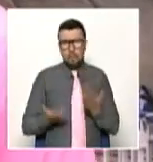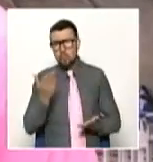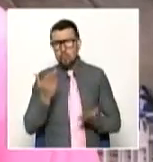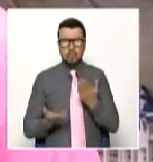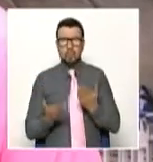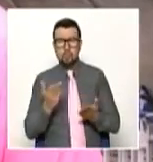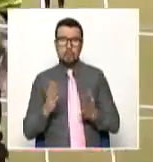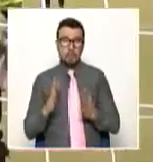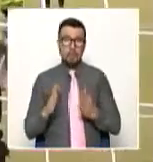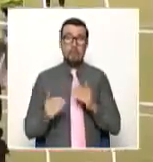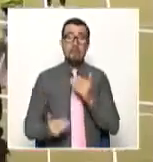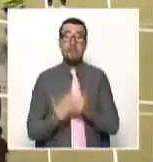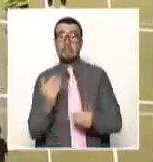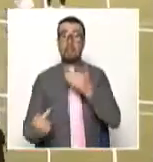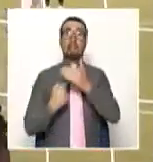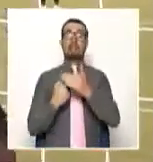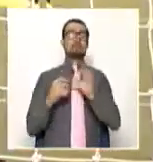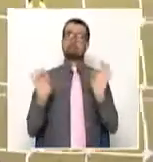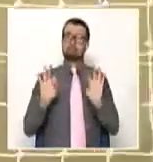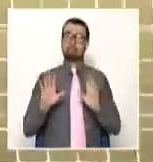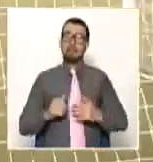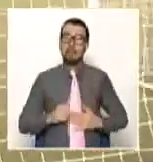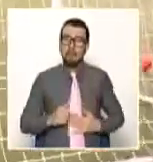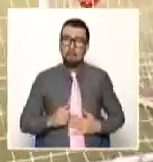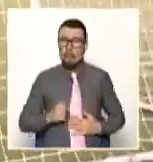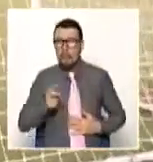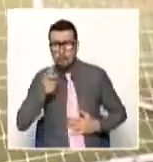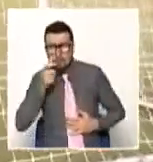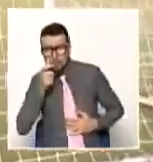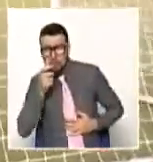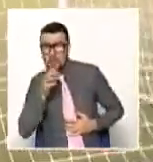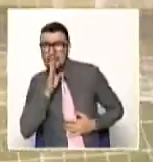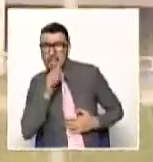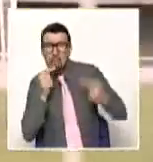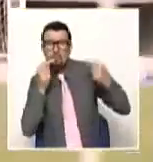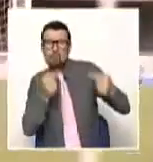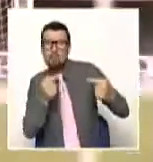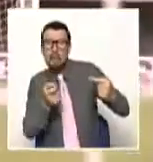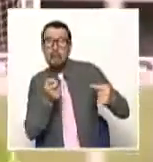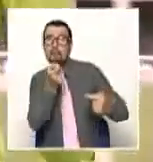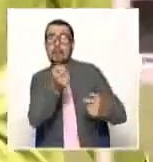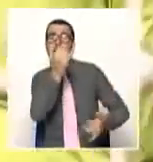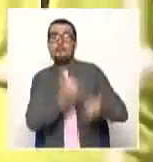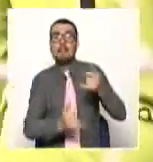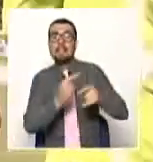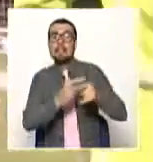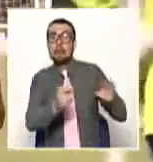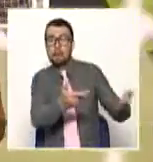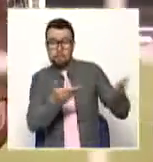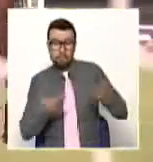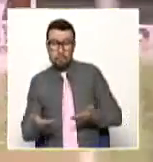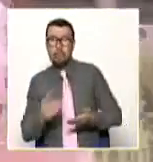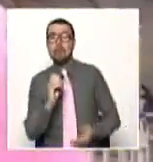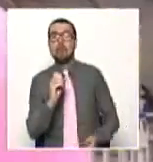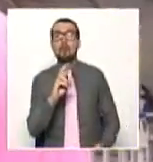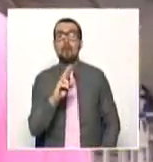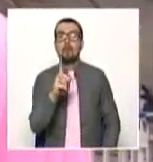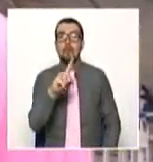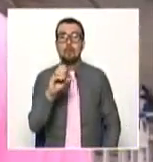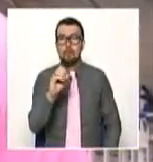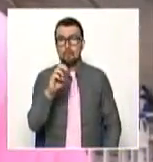nos lleguen tan fácilmente. El estratega ya ha analizado a su próximo rival. Este fin de semana, el Deportivo Pereira recibirá a Orso Marzo. Es un